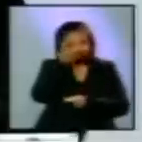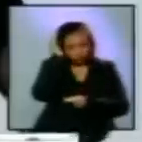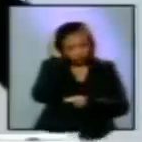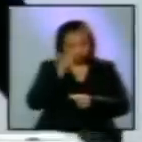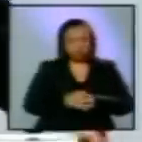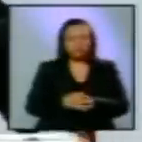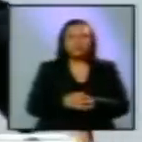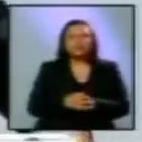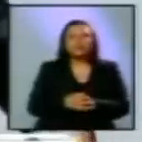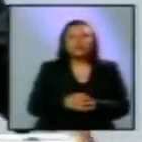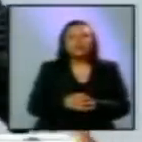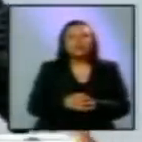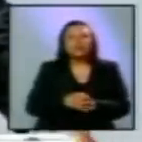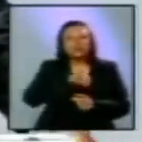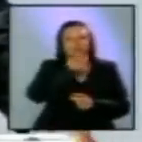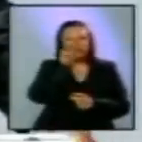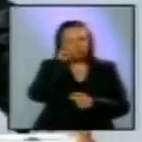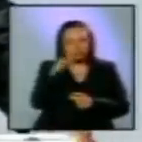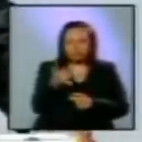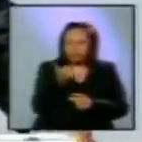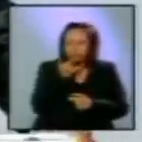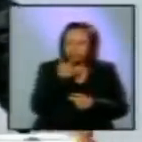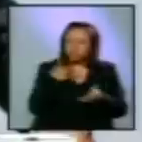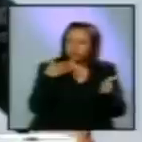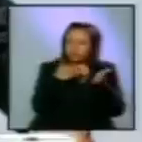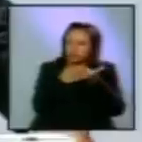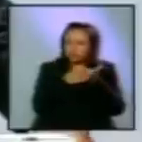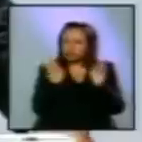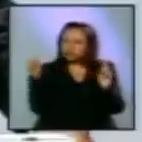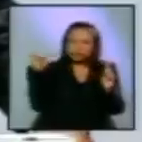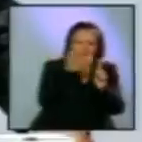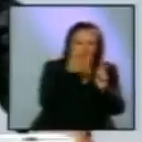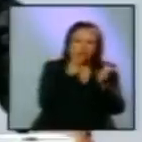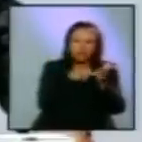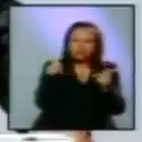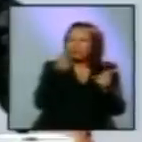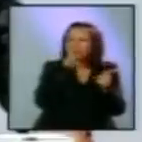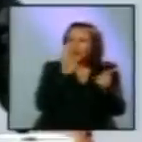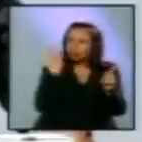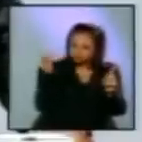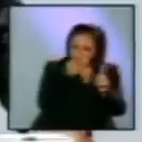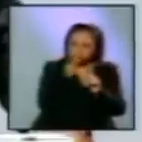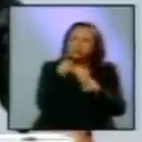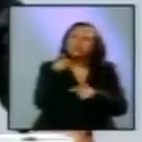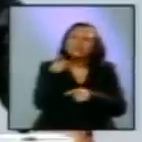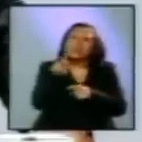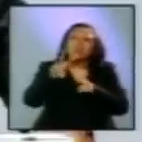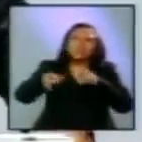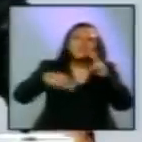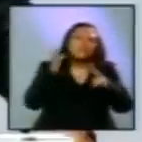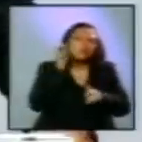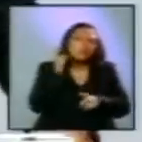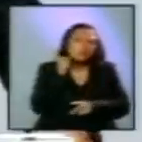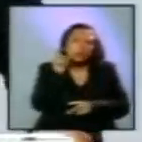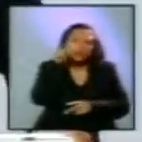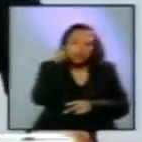Josefina, perdóneme que insista y regrese al tema que no ha podido responder. ¿Por qué no estuvo usted presente en la Cámara de